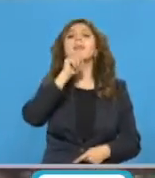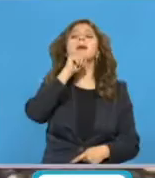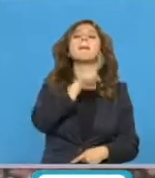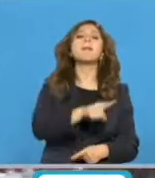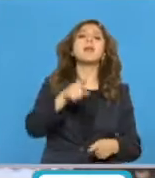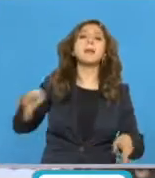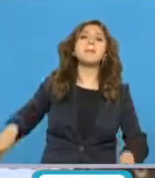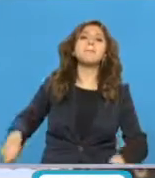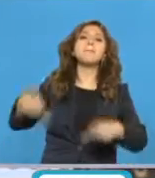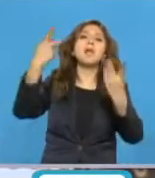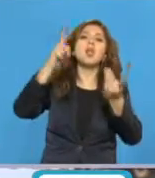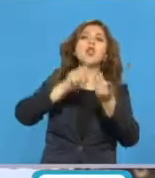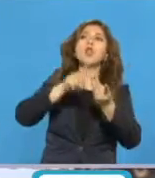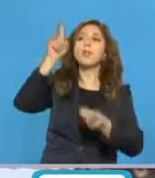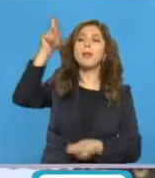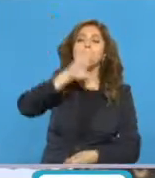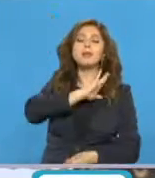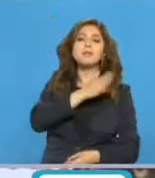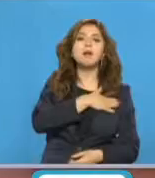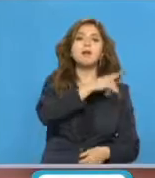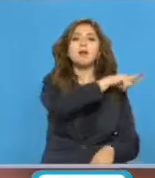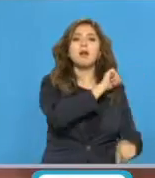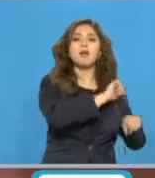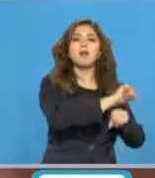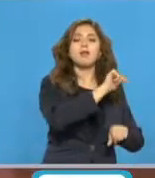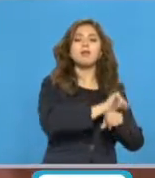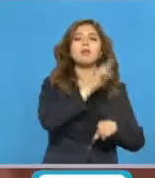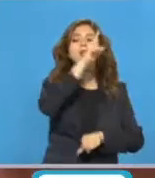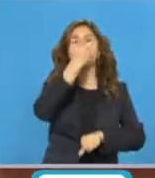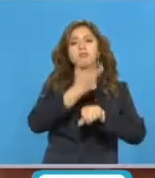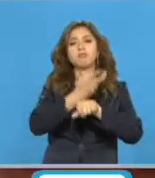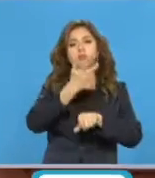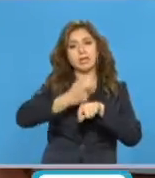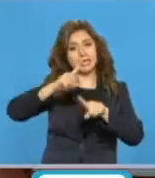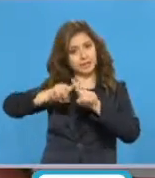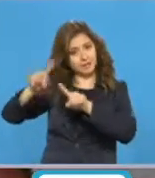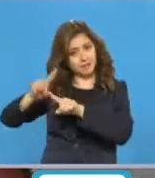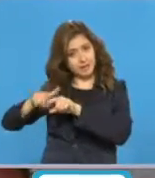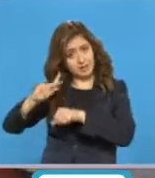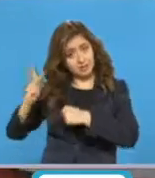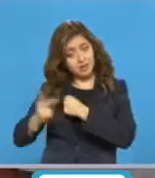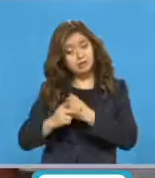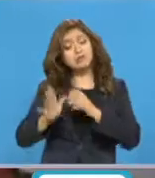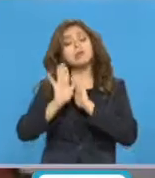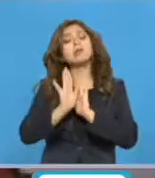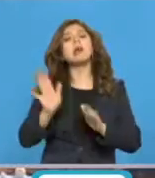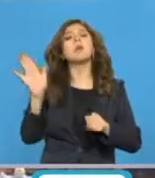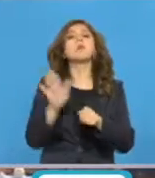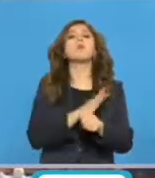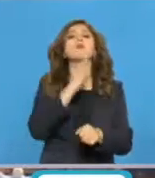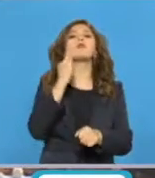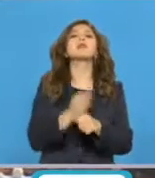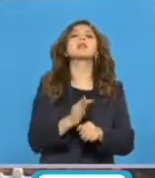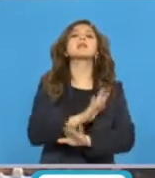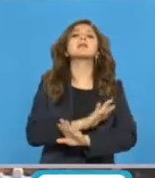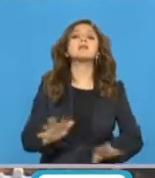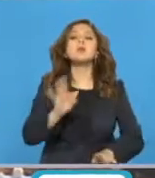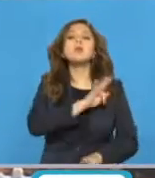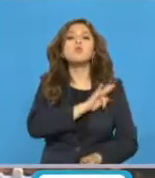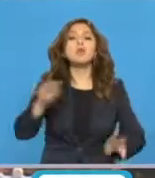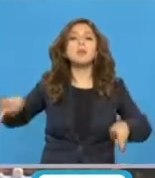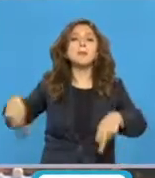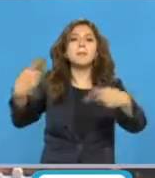en España, en la Argentina y en Estados Unidos. Okay. Es decir, que por fin se le va a hacer justicia a